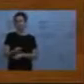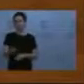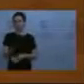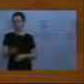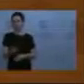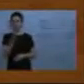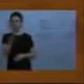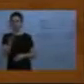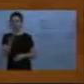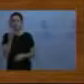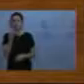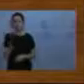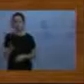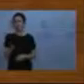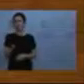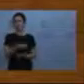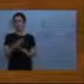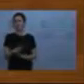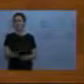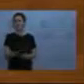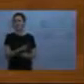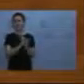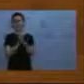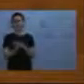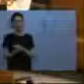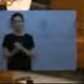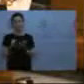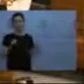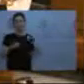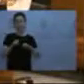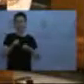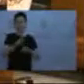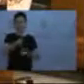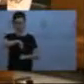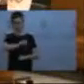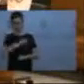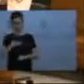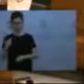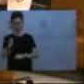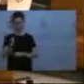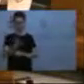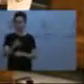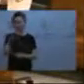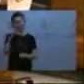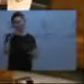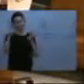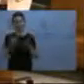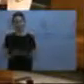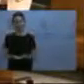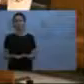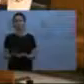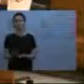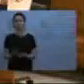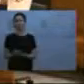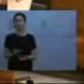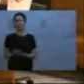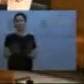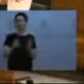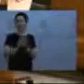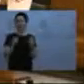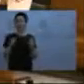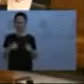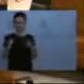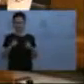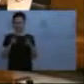que precisamente estén fomentando las conductas contrarias a lo que nosotros queremos representar. Miren, ya tenemos una proposición de ley, digamos, a mayores, ¿no?, que